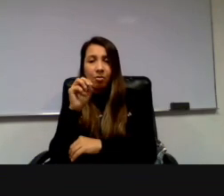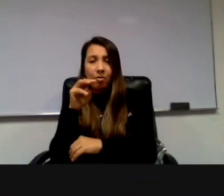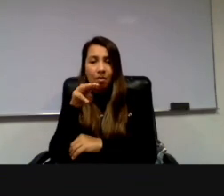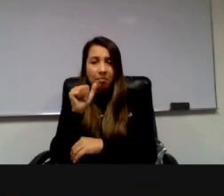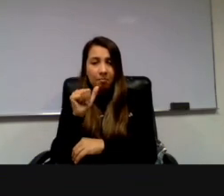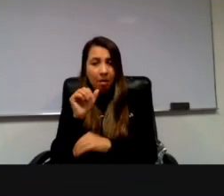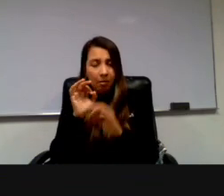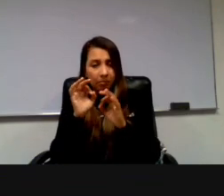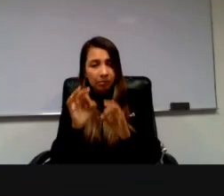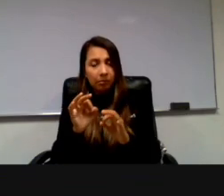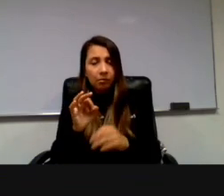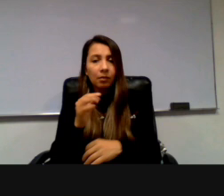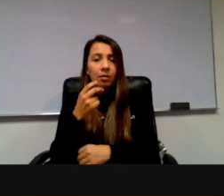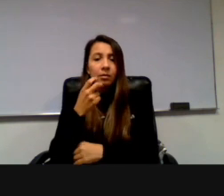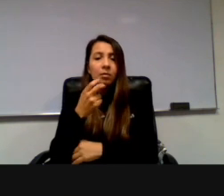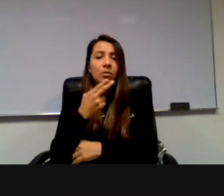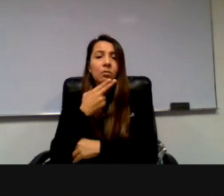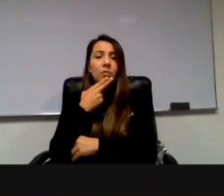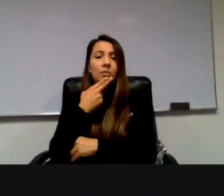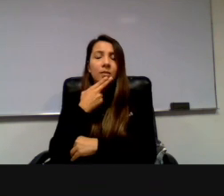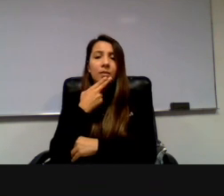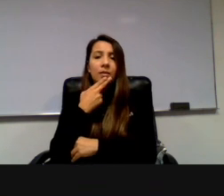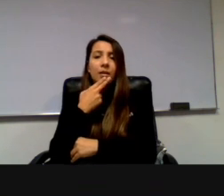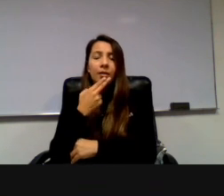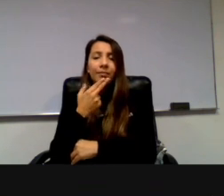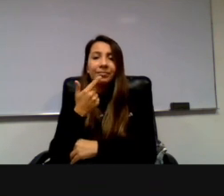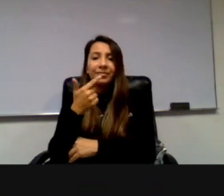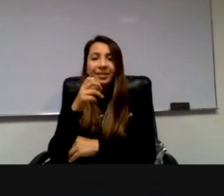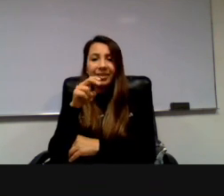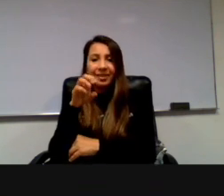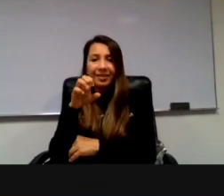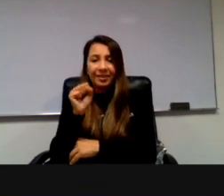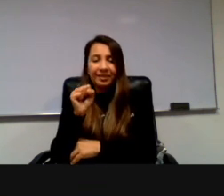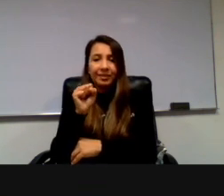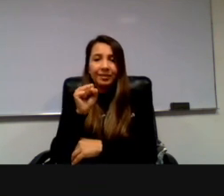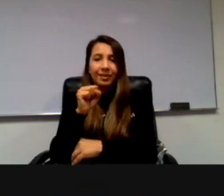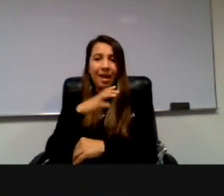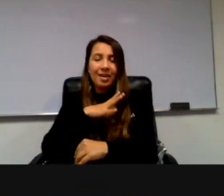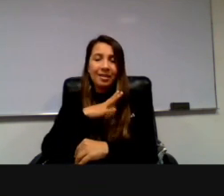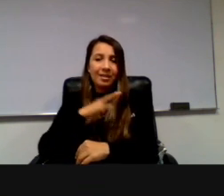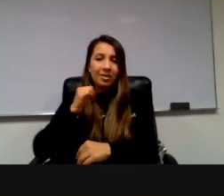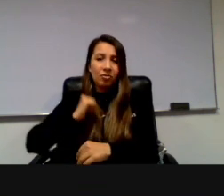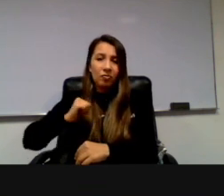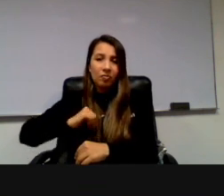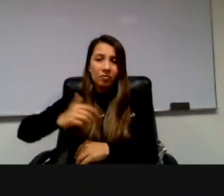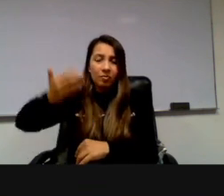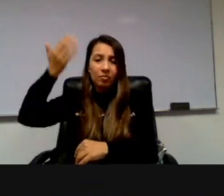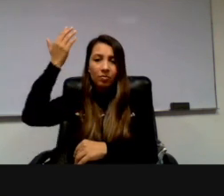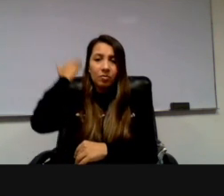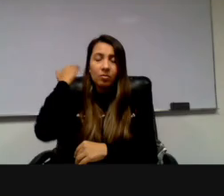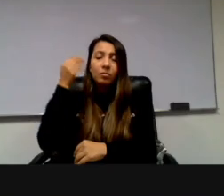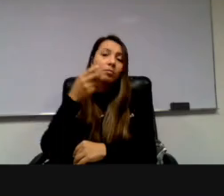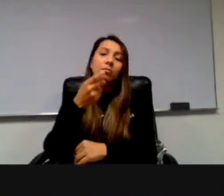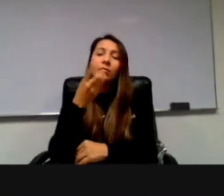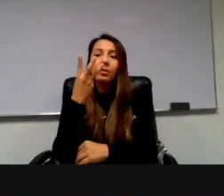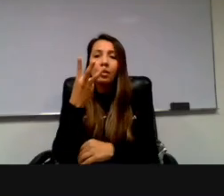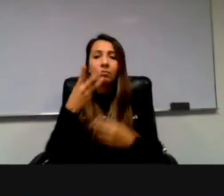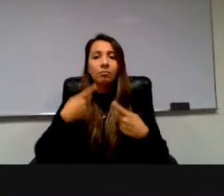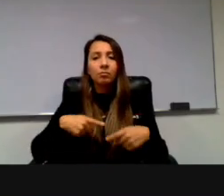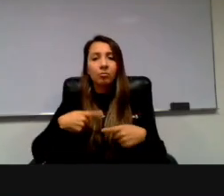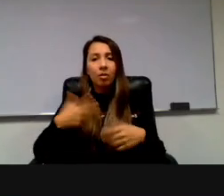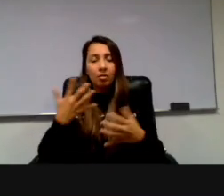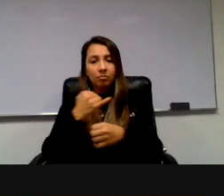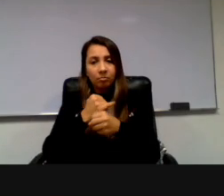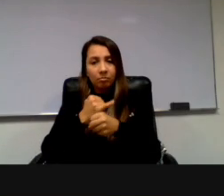y utilizando los genes, las bases de datos de genes que había por aquel entonces, 3